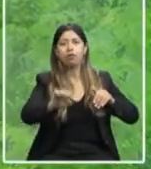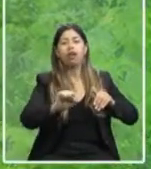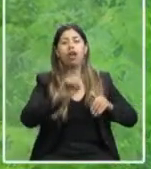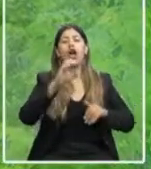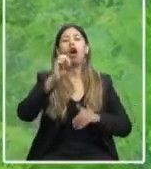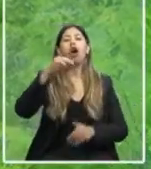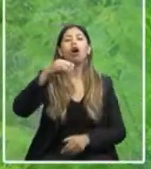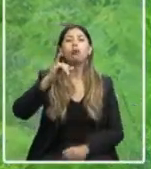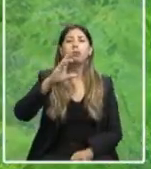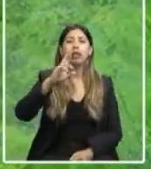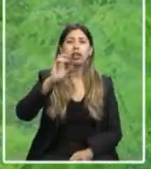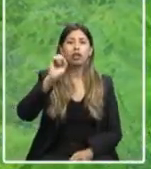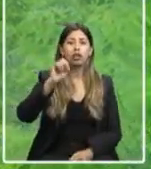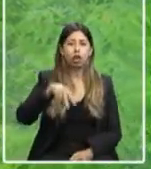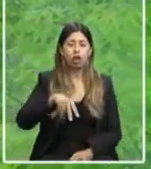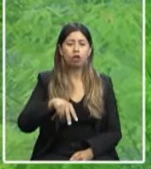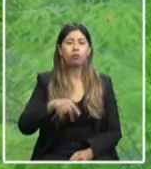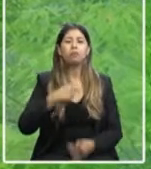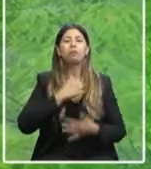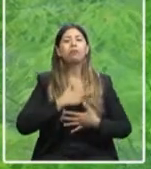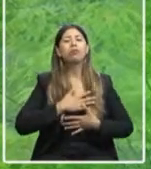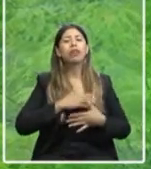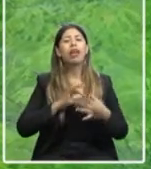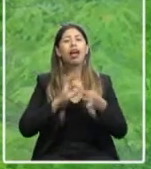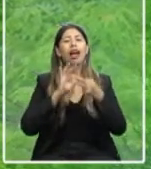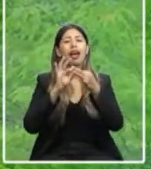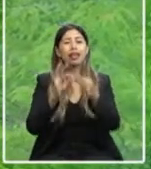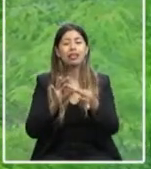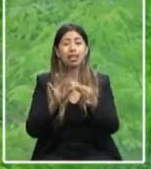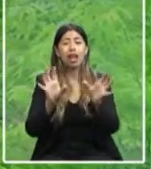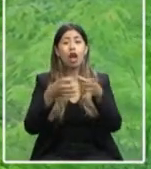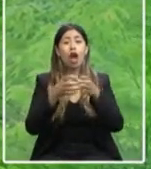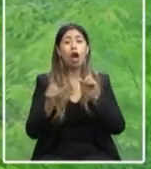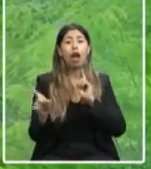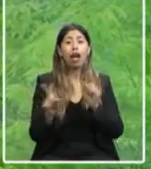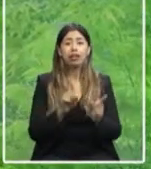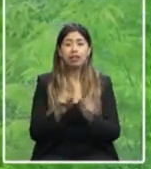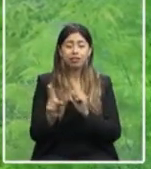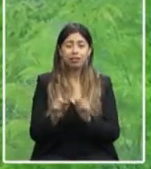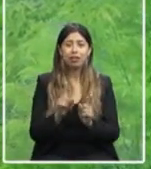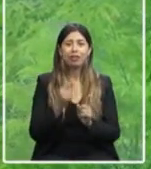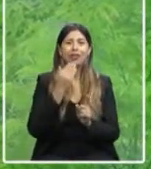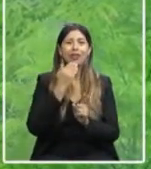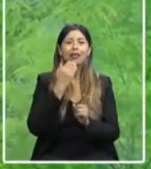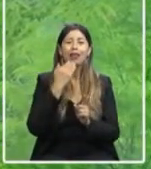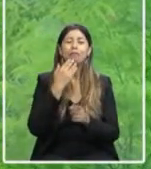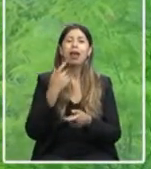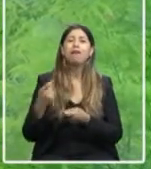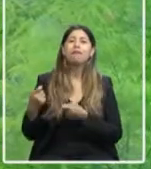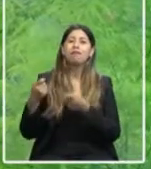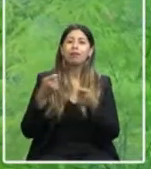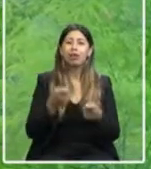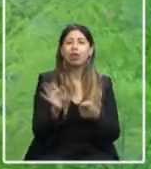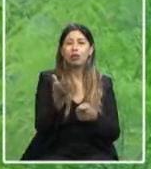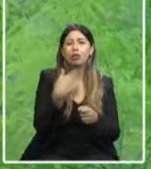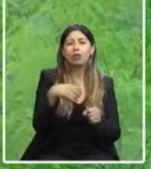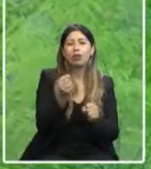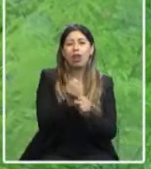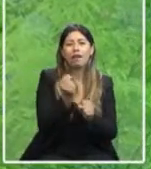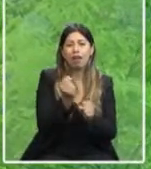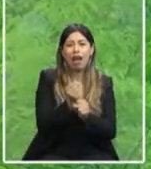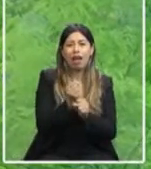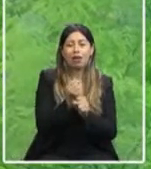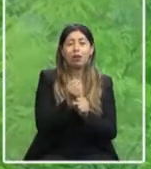esto, quiero agradecer a las organizaciones y entes financiadores de nuestro trabajo,